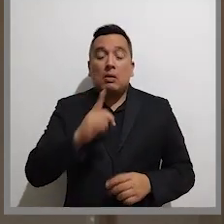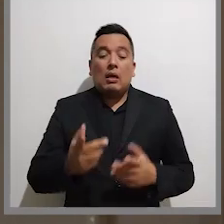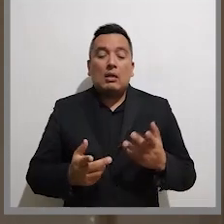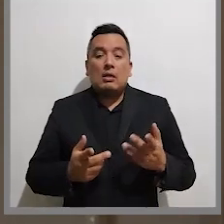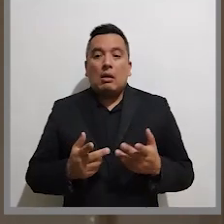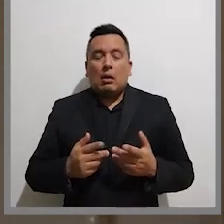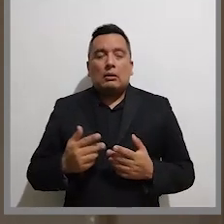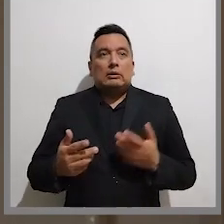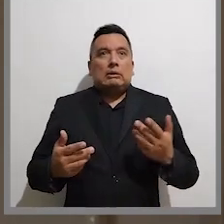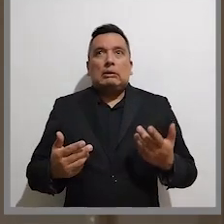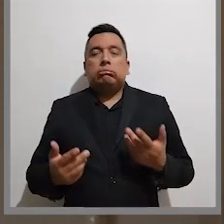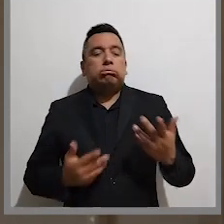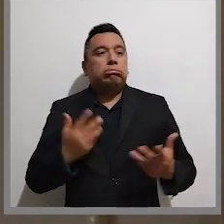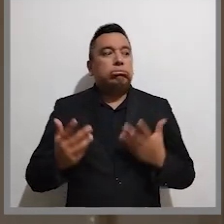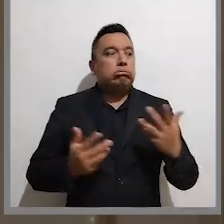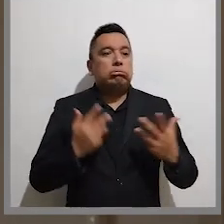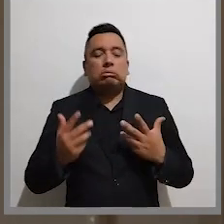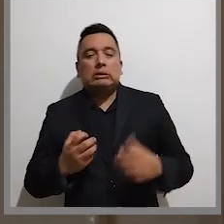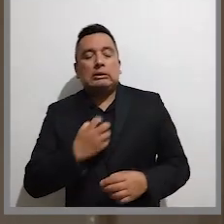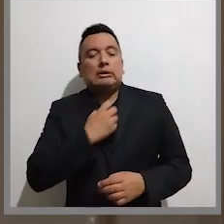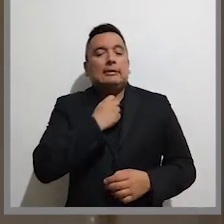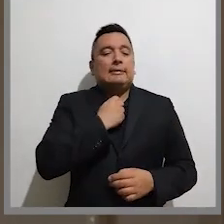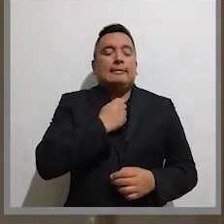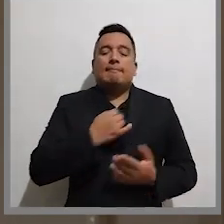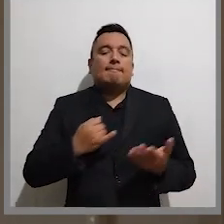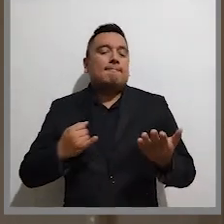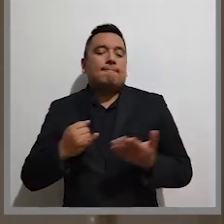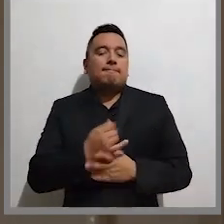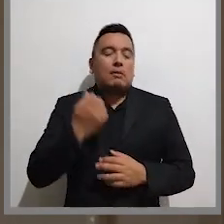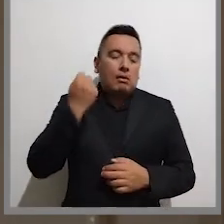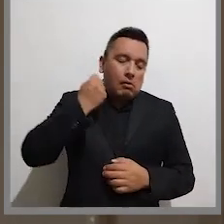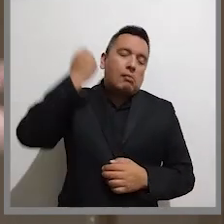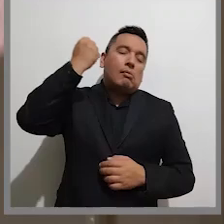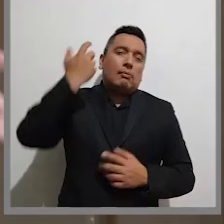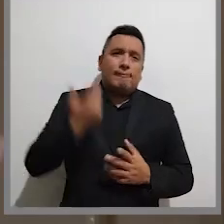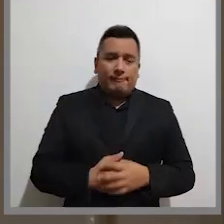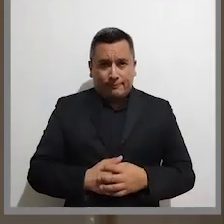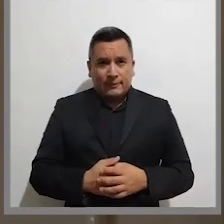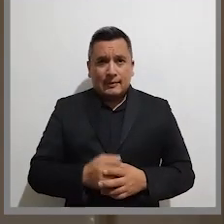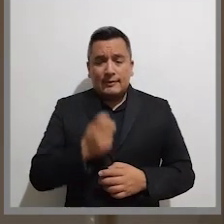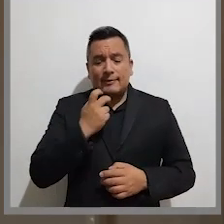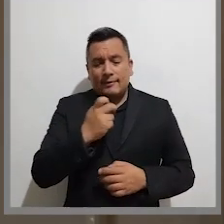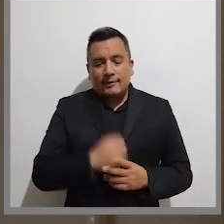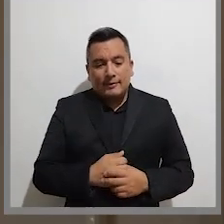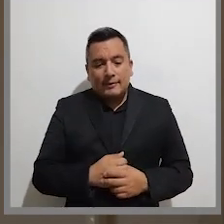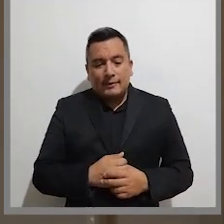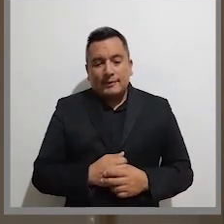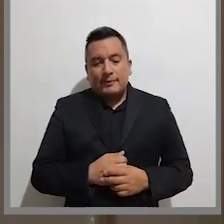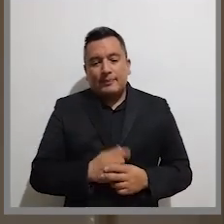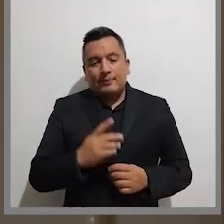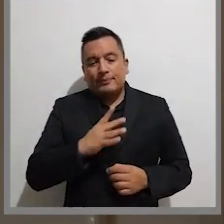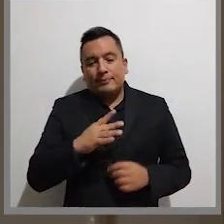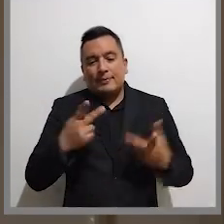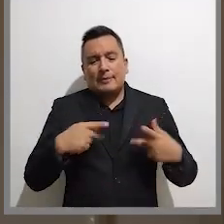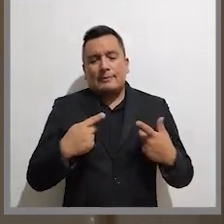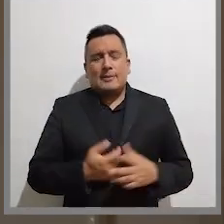suicidio. Entonces, analiza también cómo este tipo de violencia digital puede llegar a generar incluso la muerte de